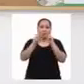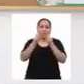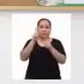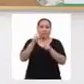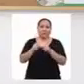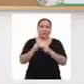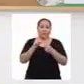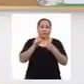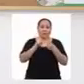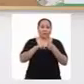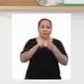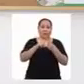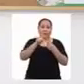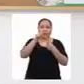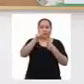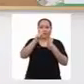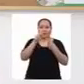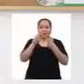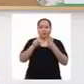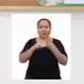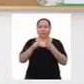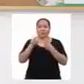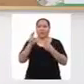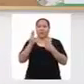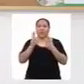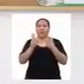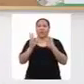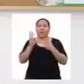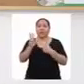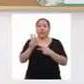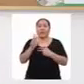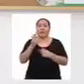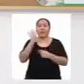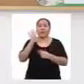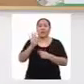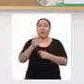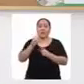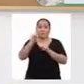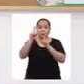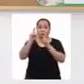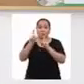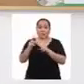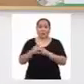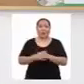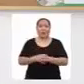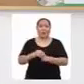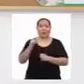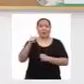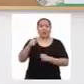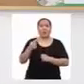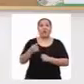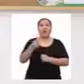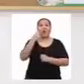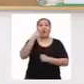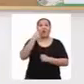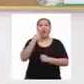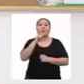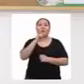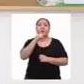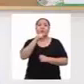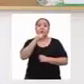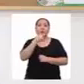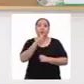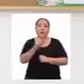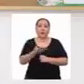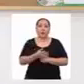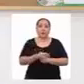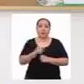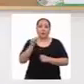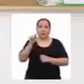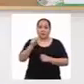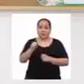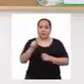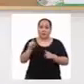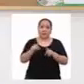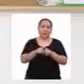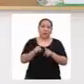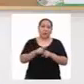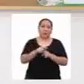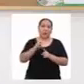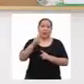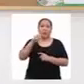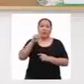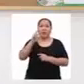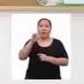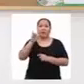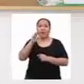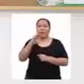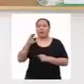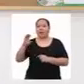preguntas 1, 3 y 4 de la encuesta. Y lo referido al género de los encuestados, en estos casos la